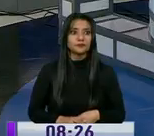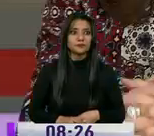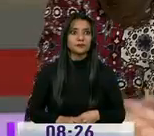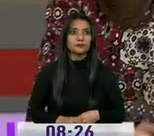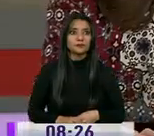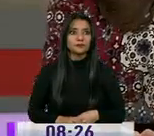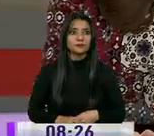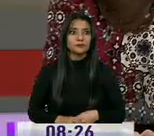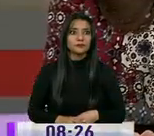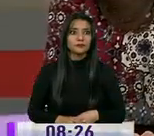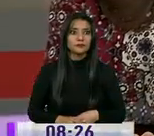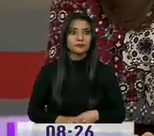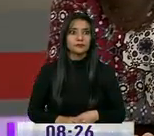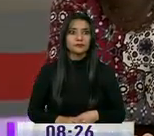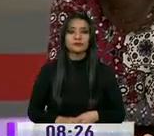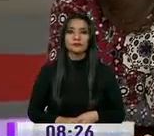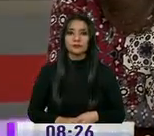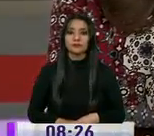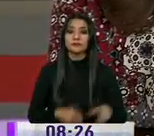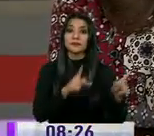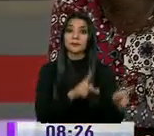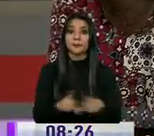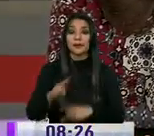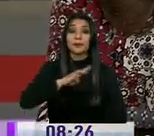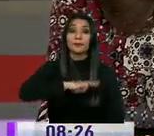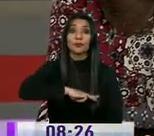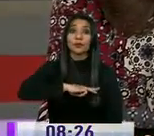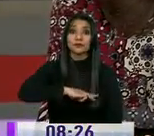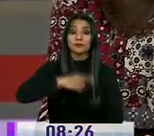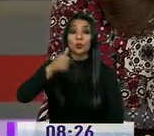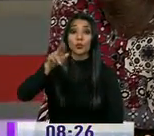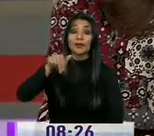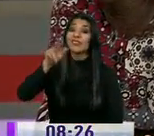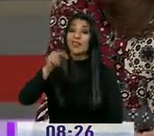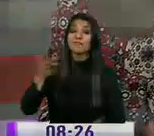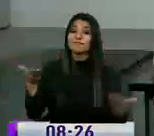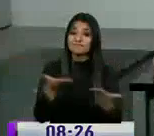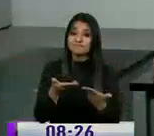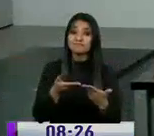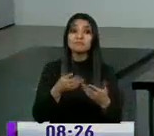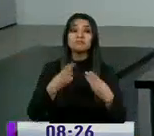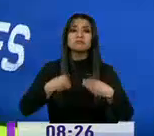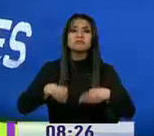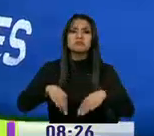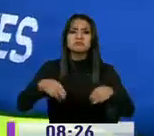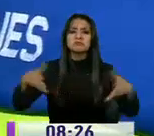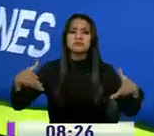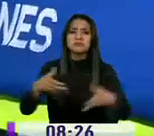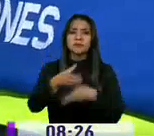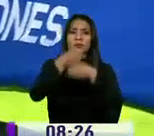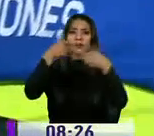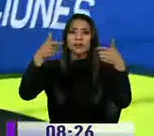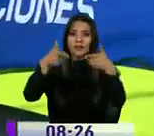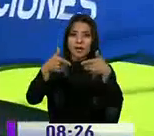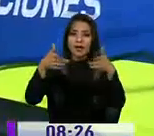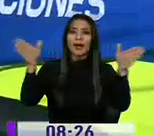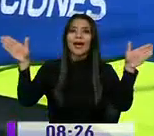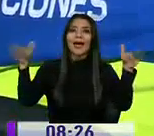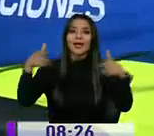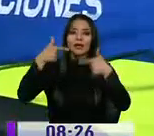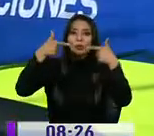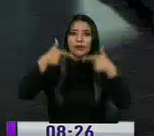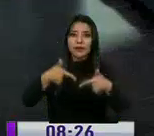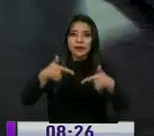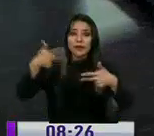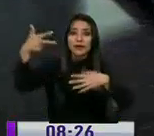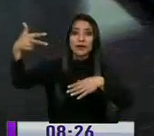Les contamos que una nueva etapa del Plan Municipal Ángel Guardián es que busca un mecanismo de seguridad ciudadana. Arrancó con la colocación de un